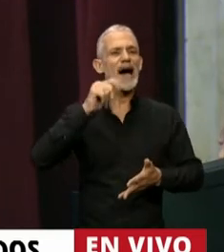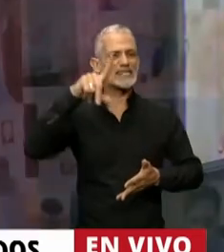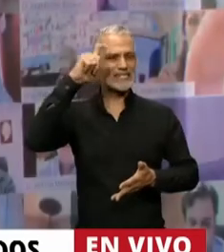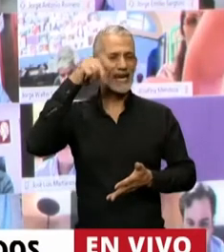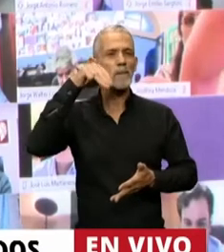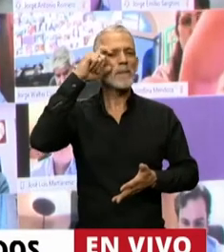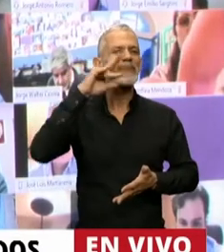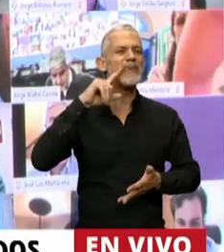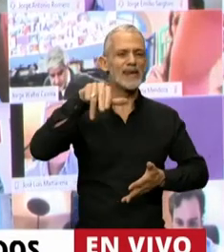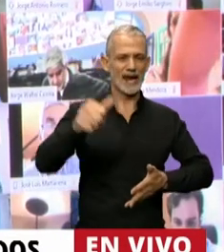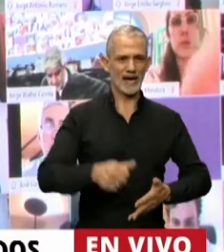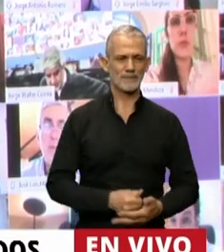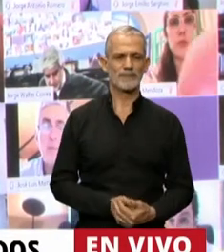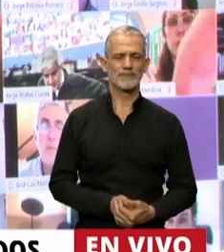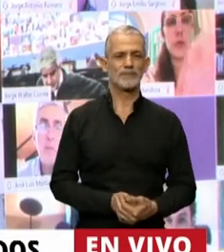Medina.